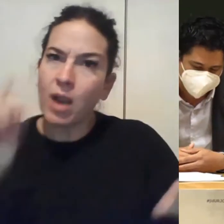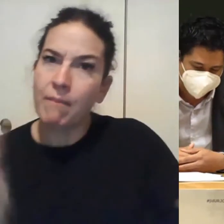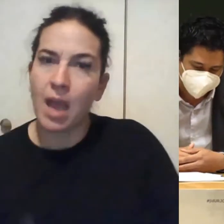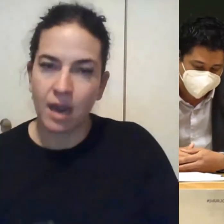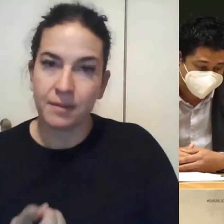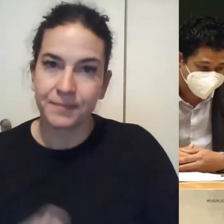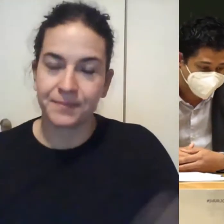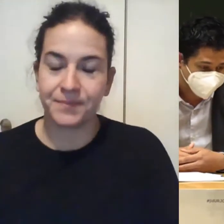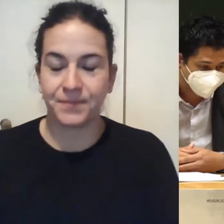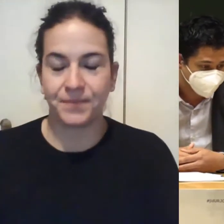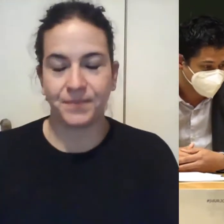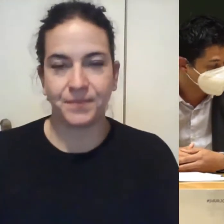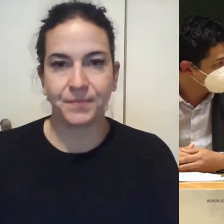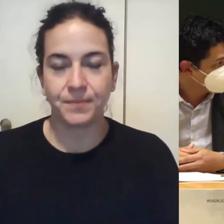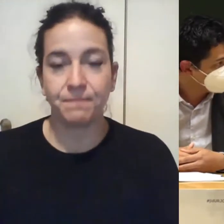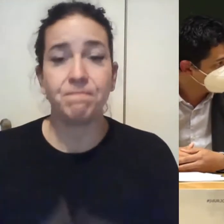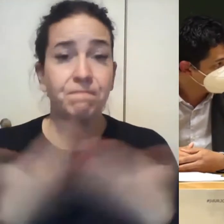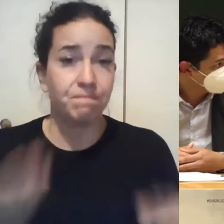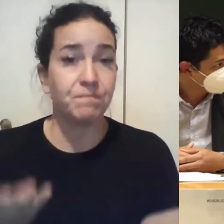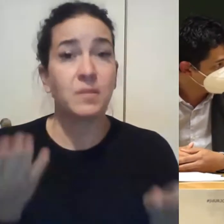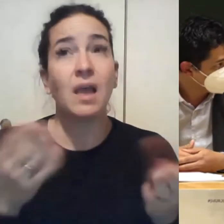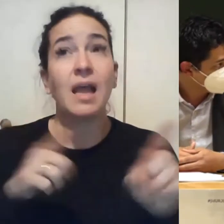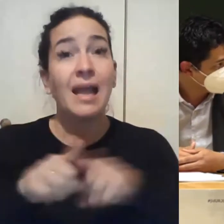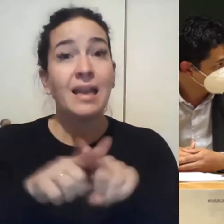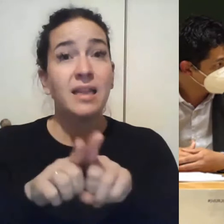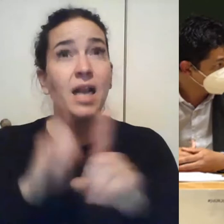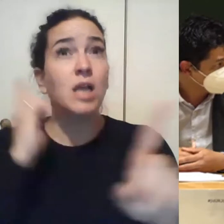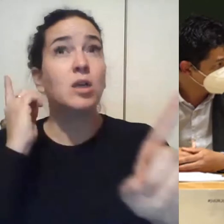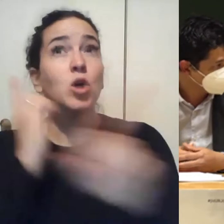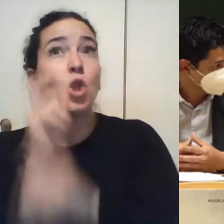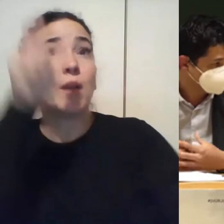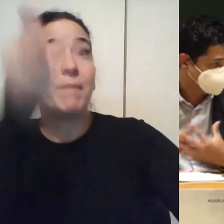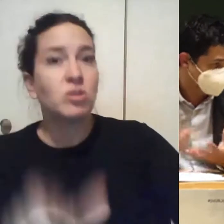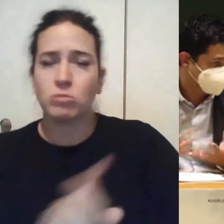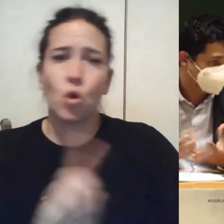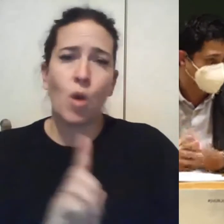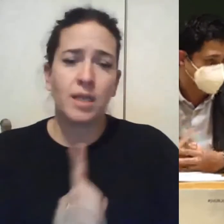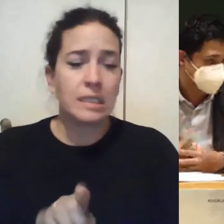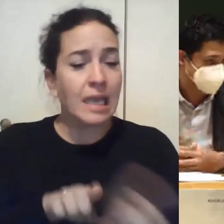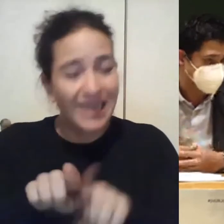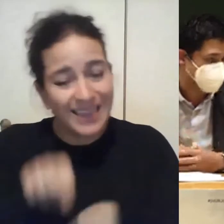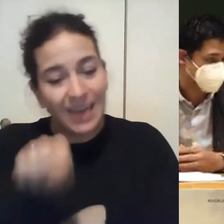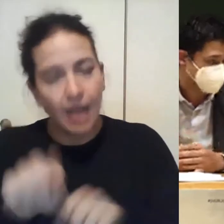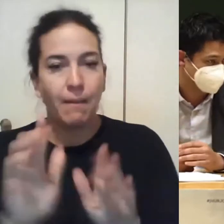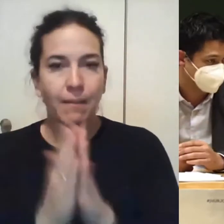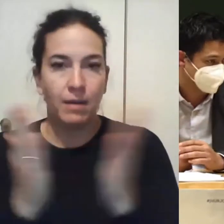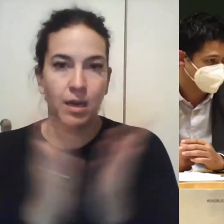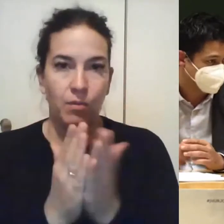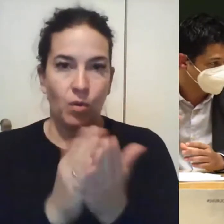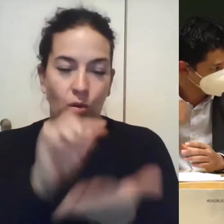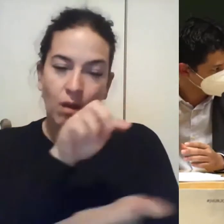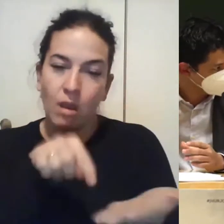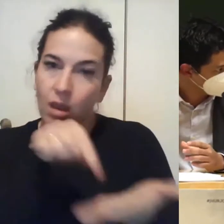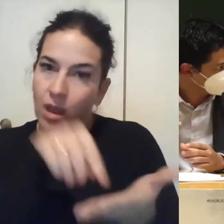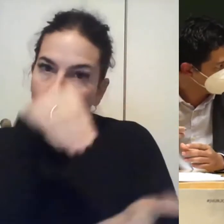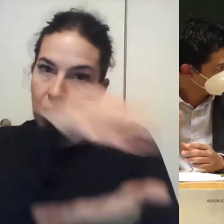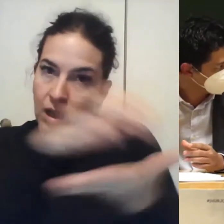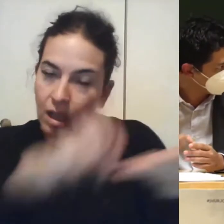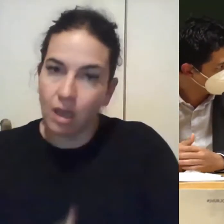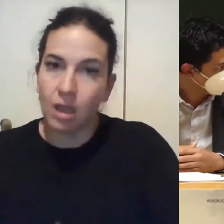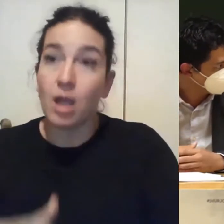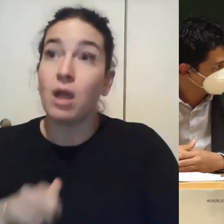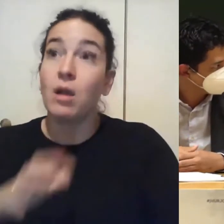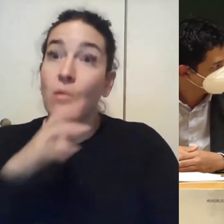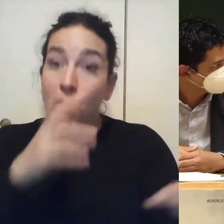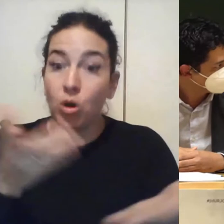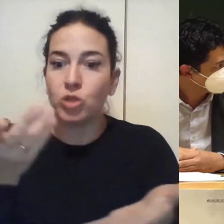En ese sentido, las críticas pues no son a la persona, son al texto, y eso alimenta la noción de producción colectiva y de trabajo